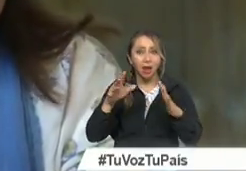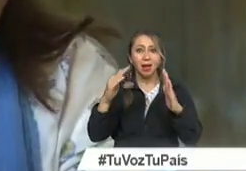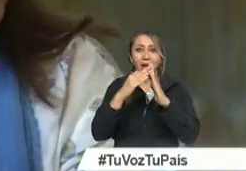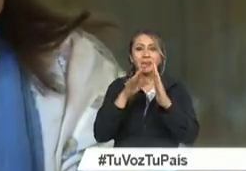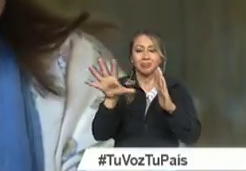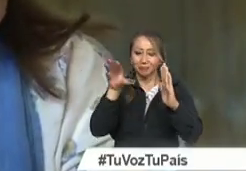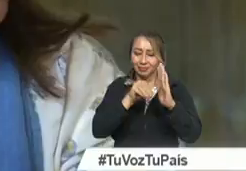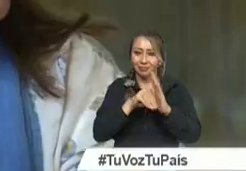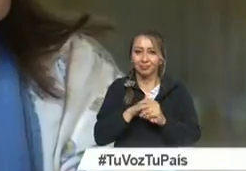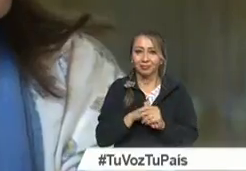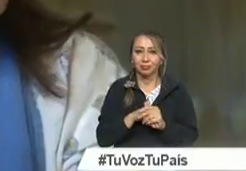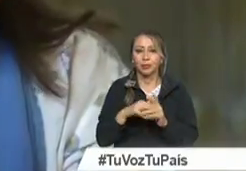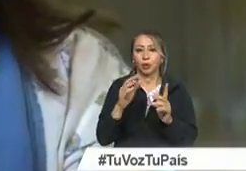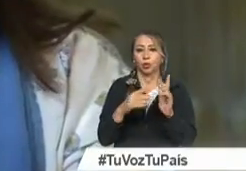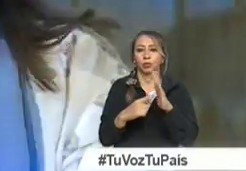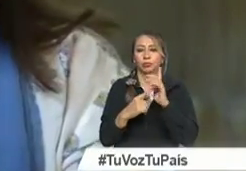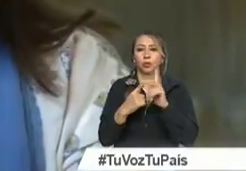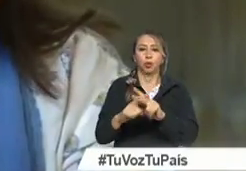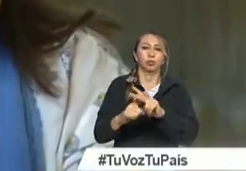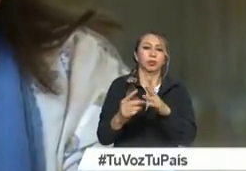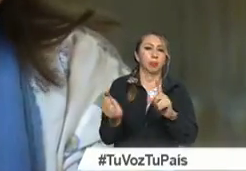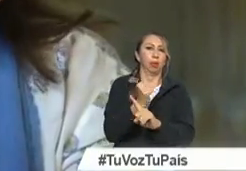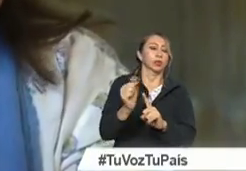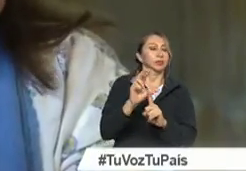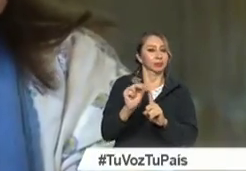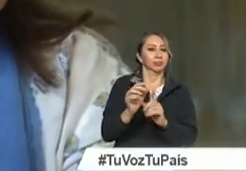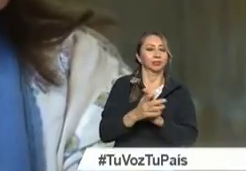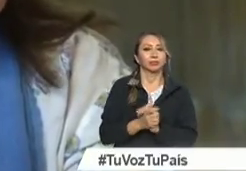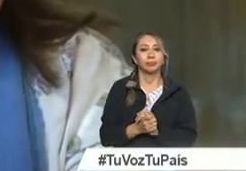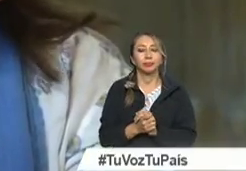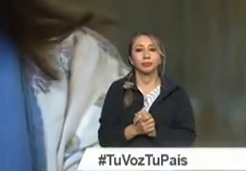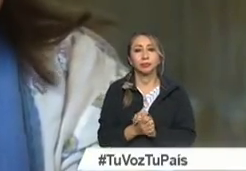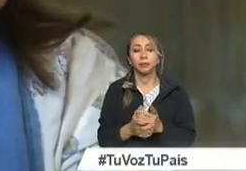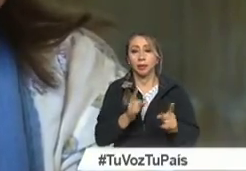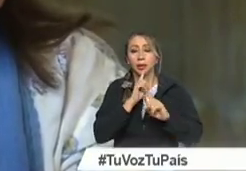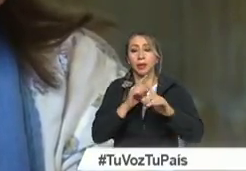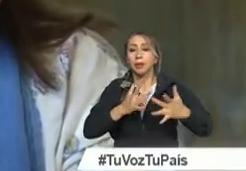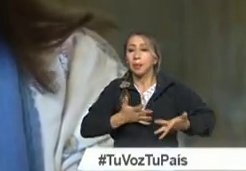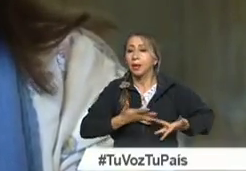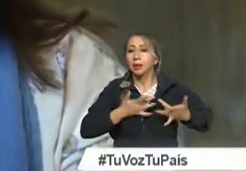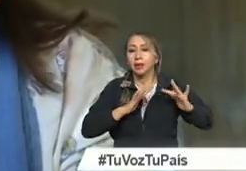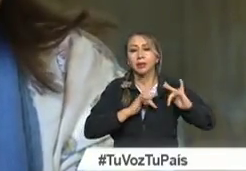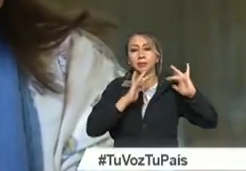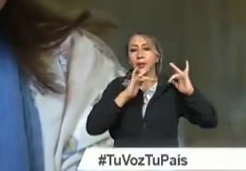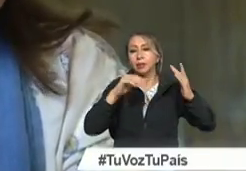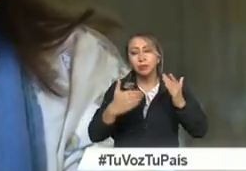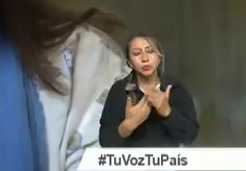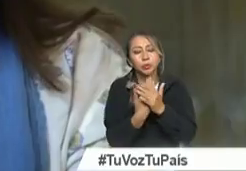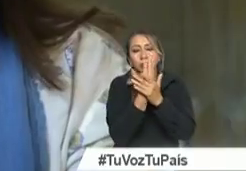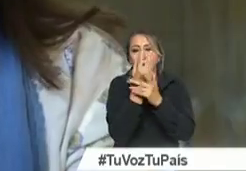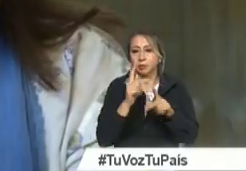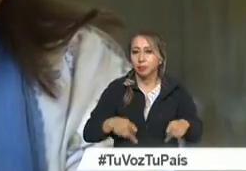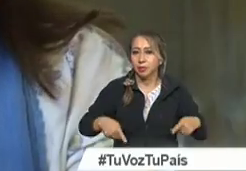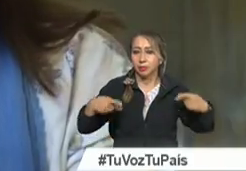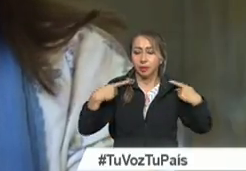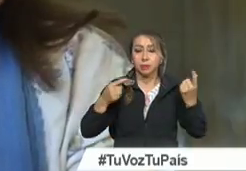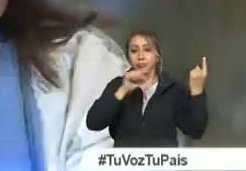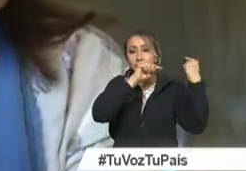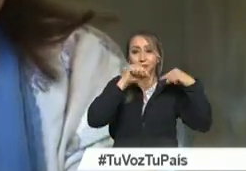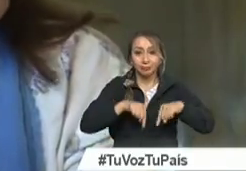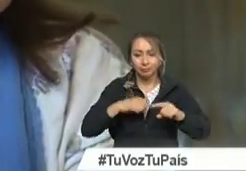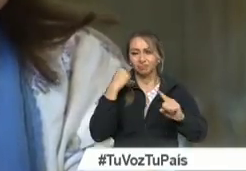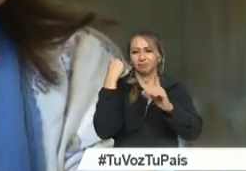huyendo de la violencia quienes necesitan realmente y tienen la esperanza de tener otra vida estamos aquí